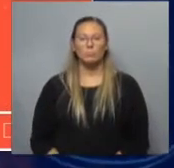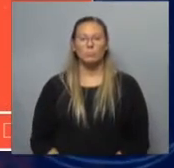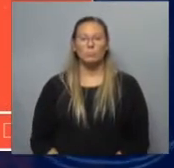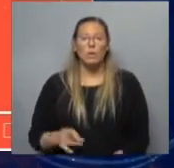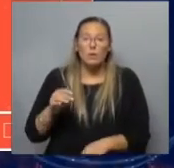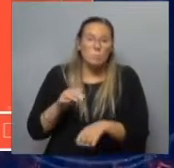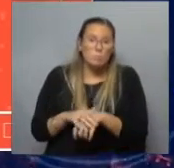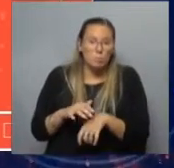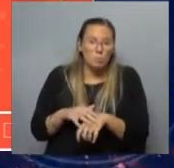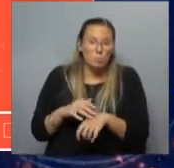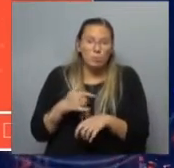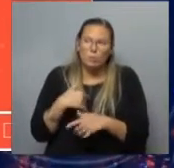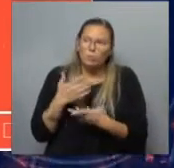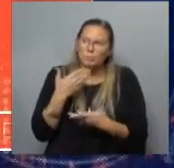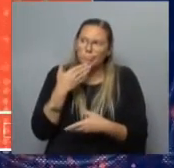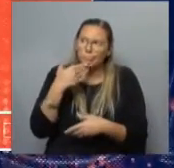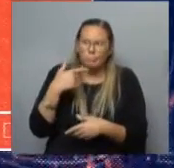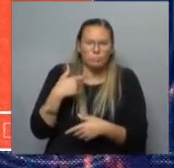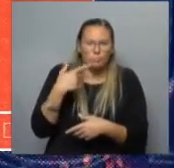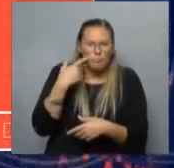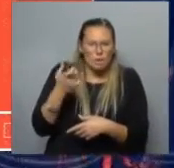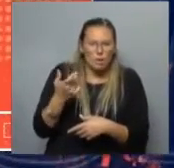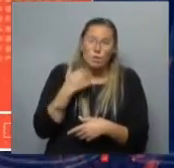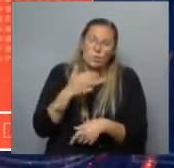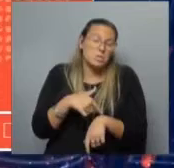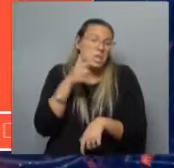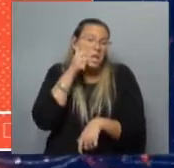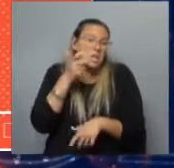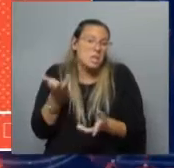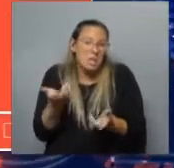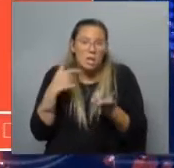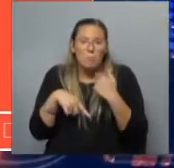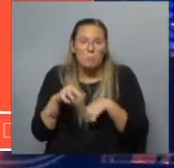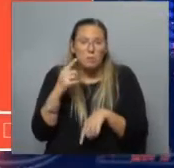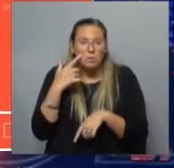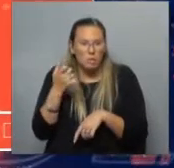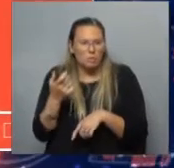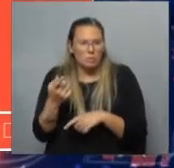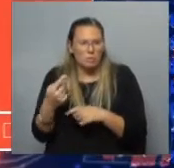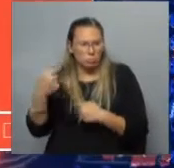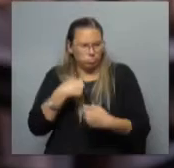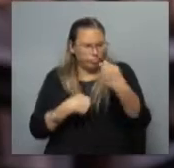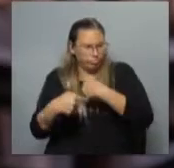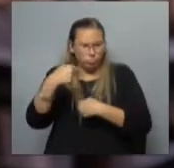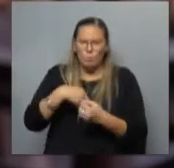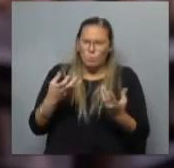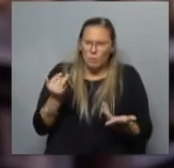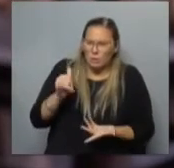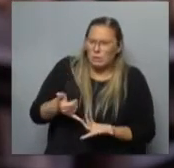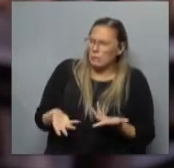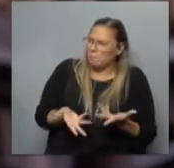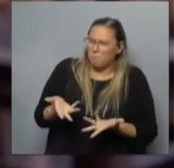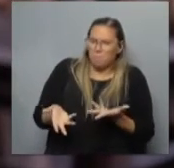De un momento a otro empezás a entender, no sé a qué edad ni nada, que estás siendo agredido porque sí. Era